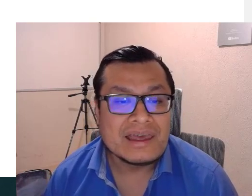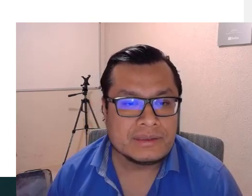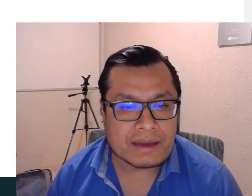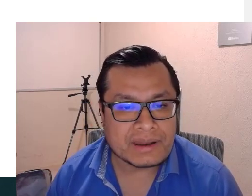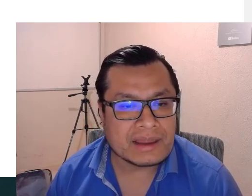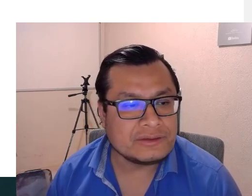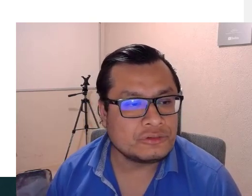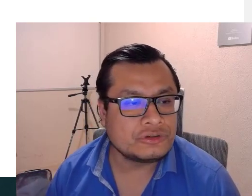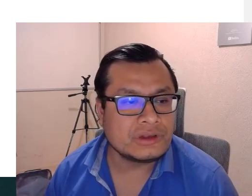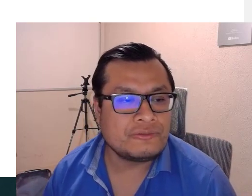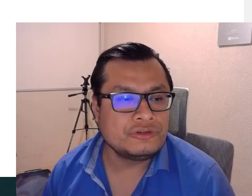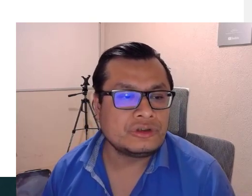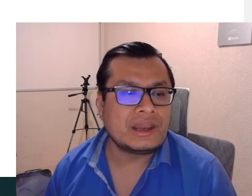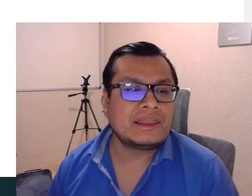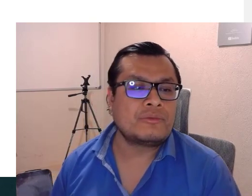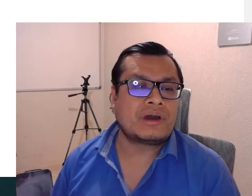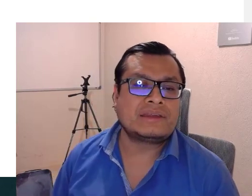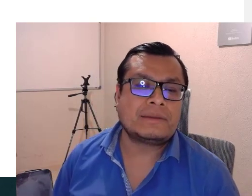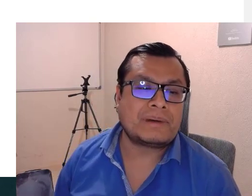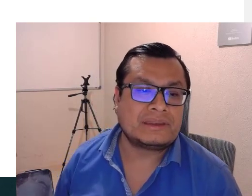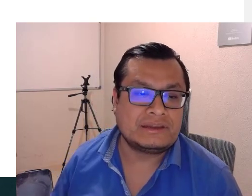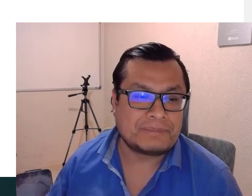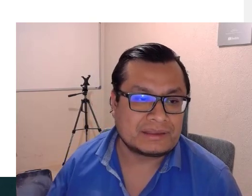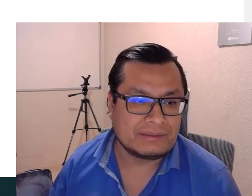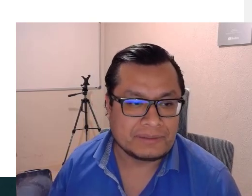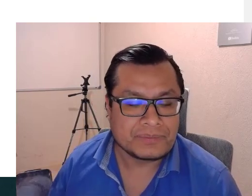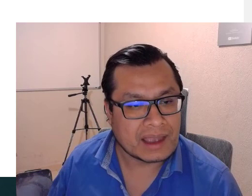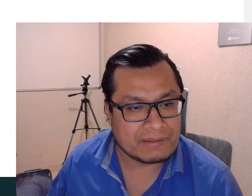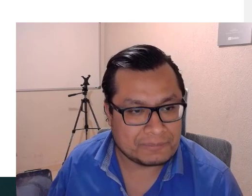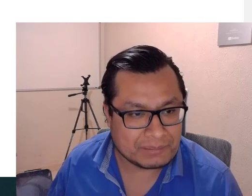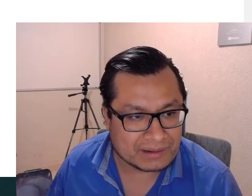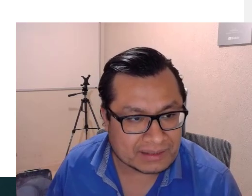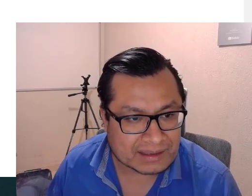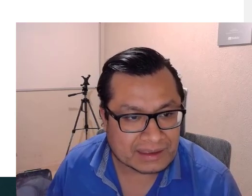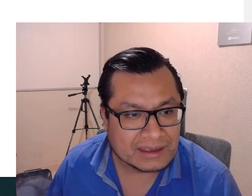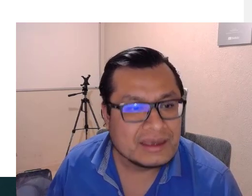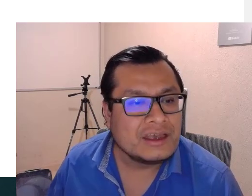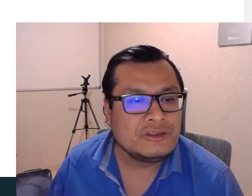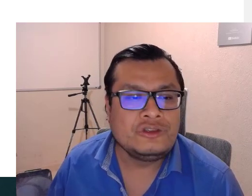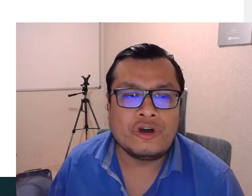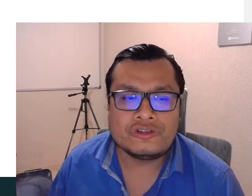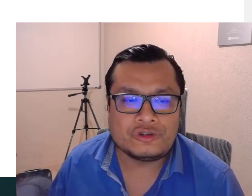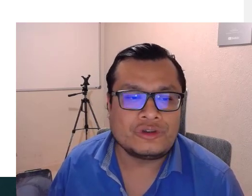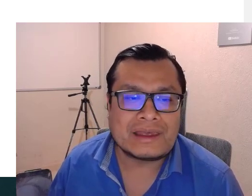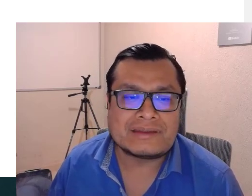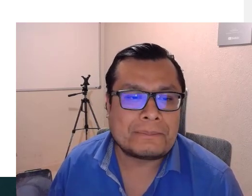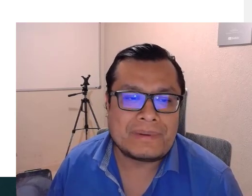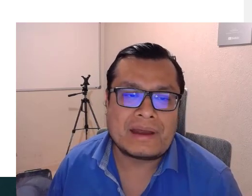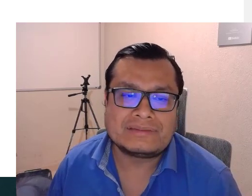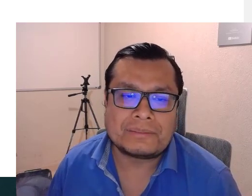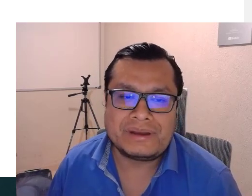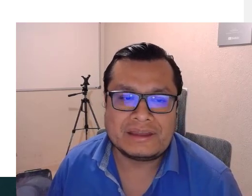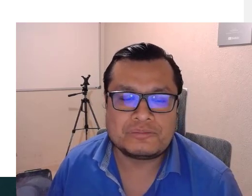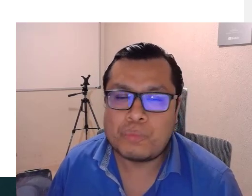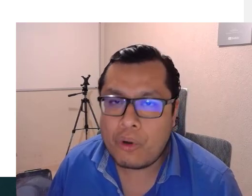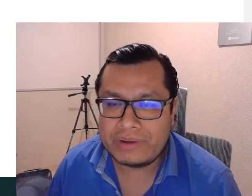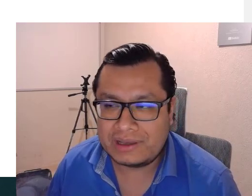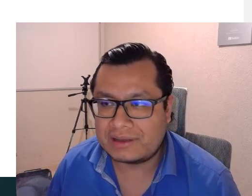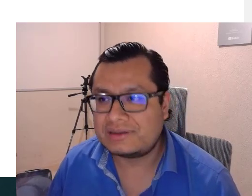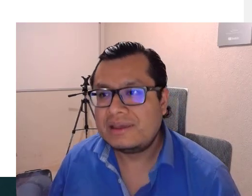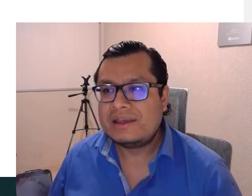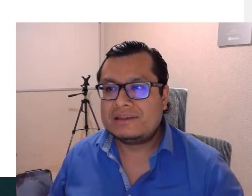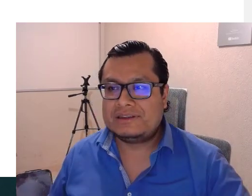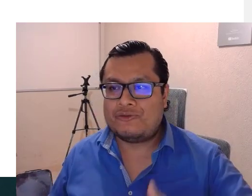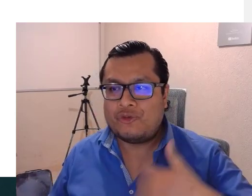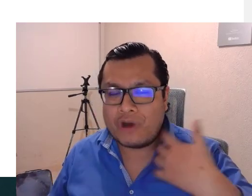y abrir la discusión en función de la democracia participativa a ver primer detalle no son las asambleas públicas